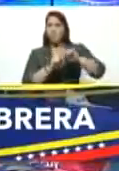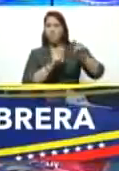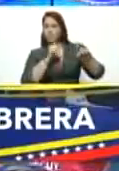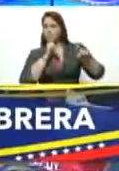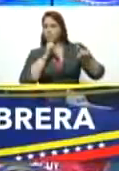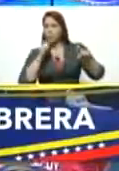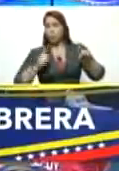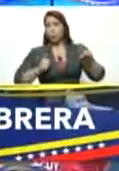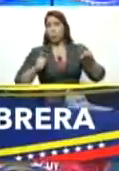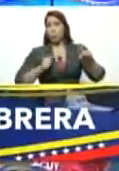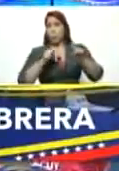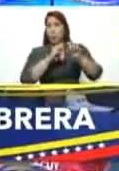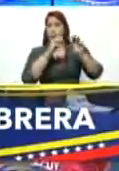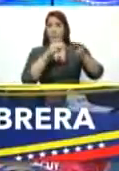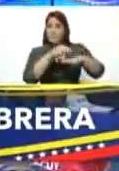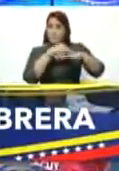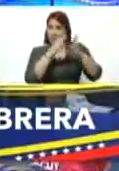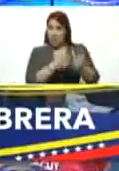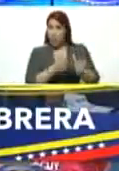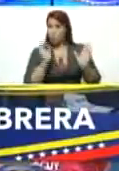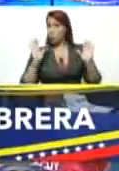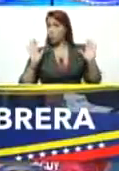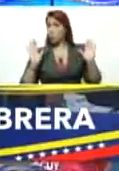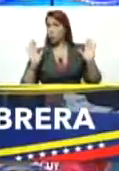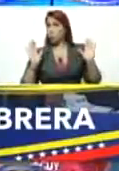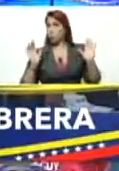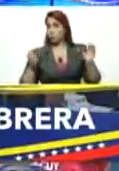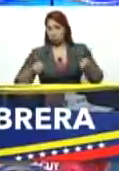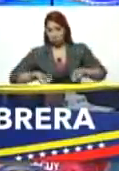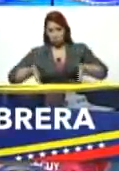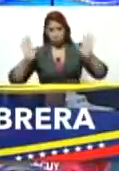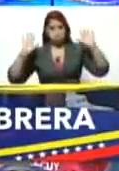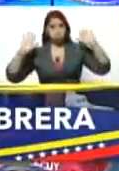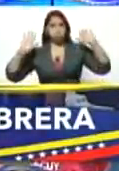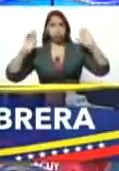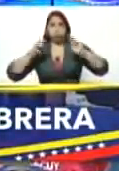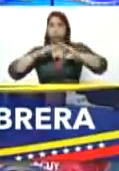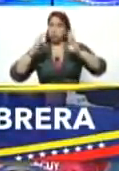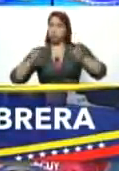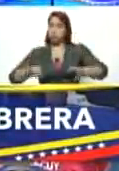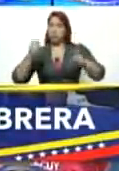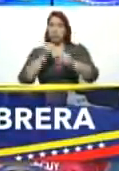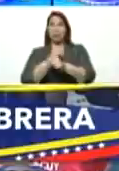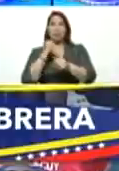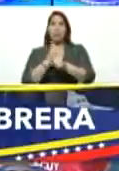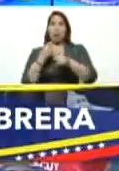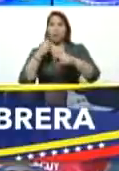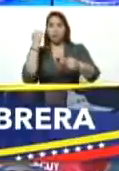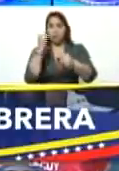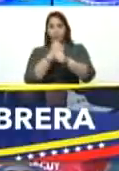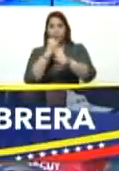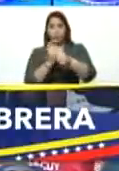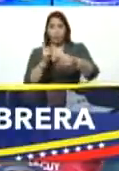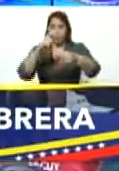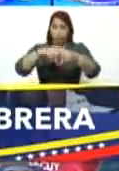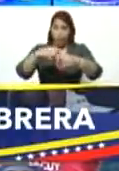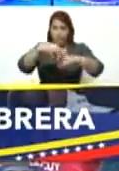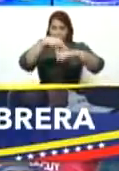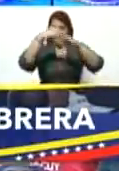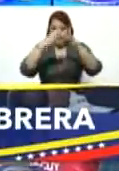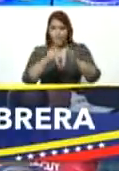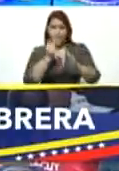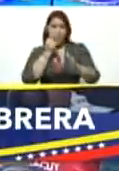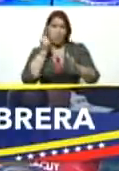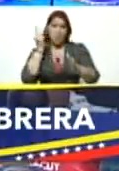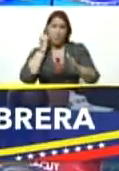cualquier ministro o ministra está a la orden de las mesas de trabajo de la clase obrera para que los ministros de